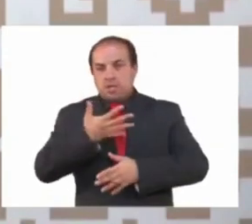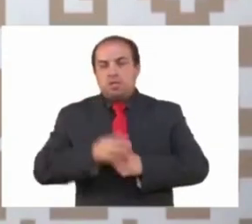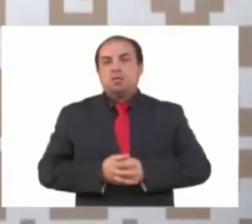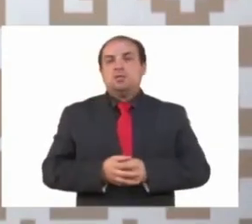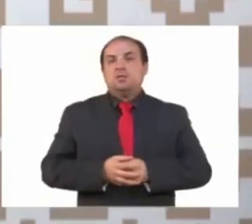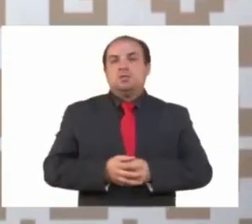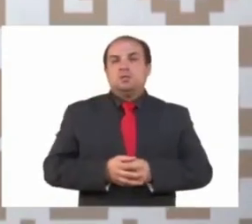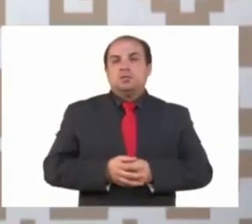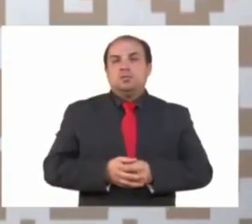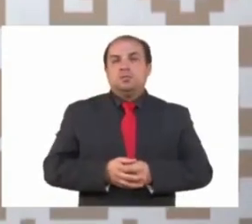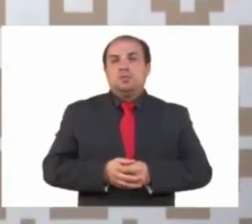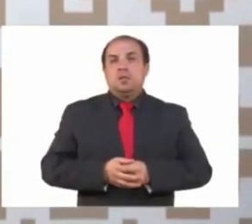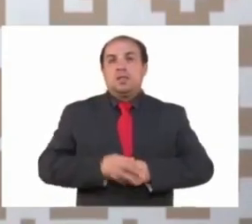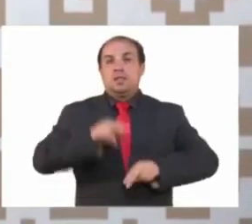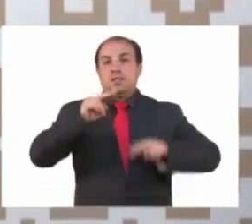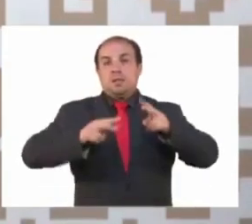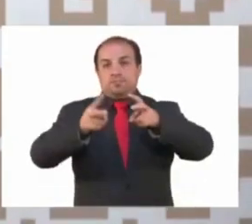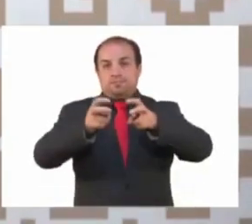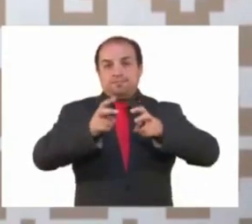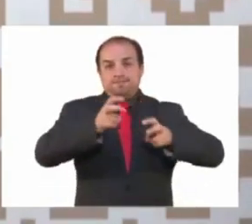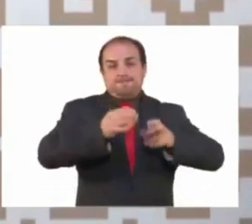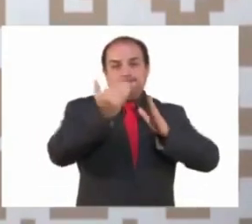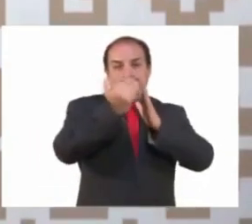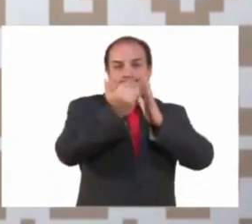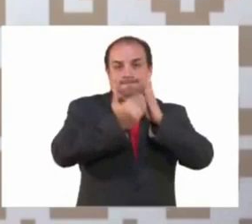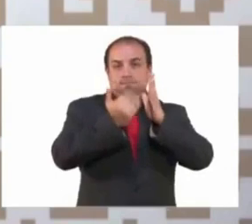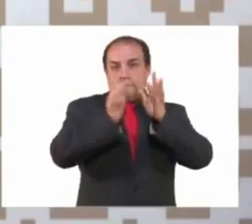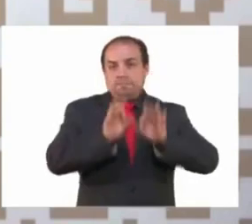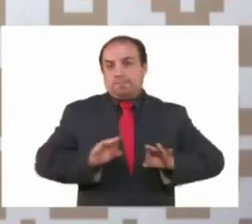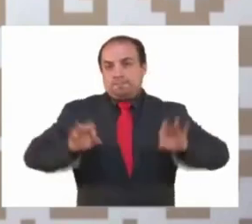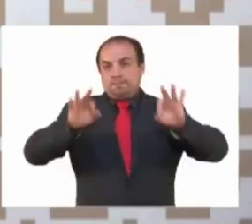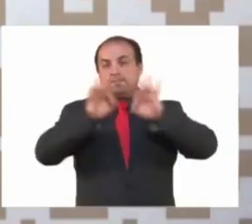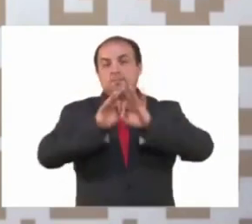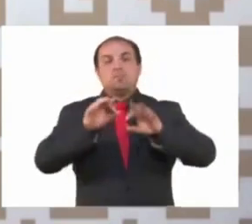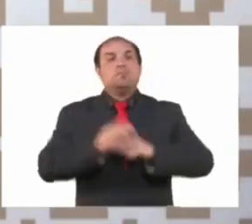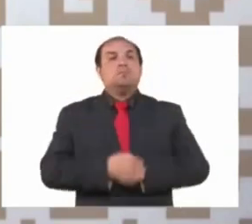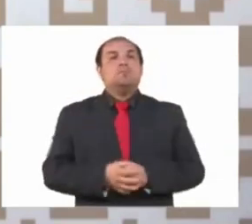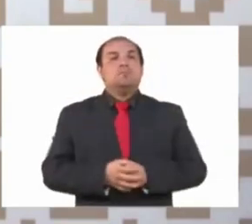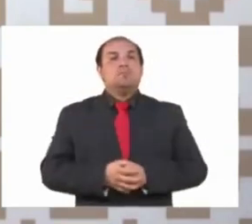de los índices de los delitos de alto impacto. Hay una